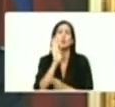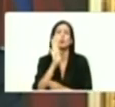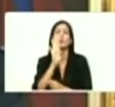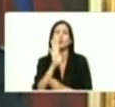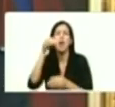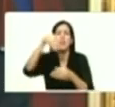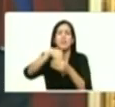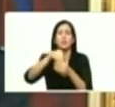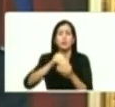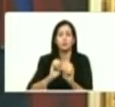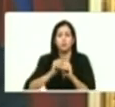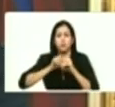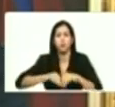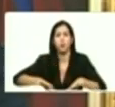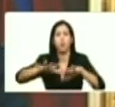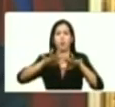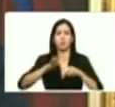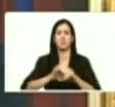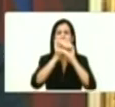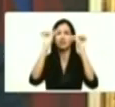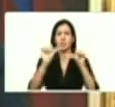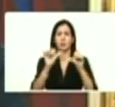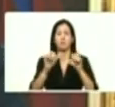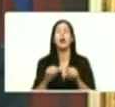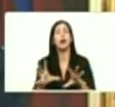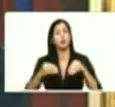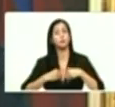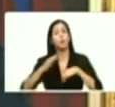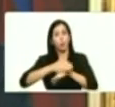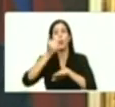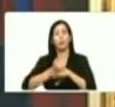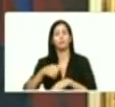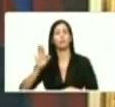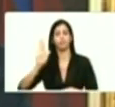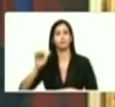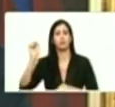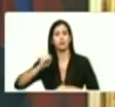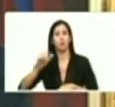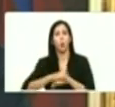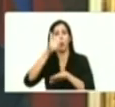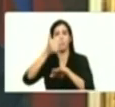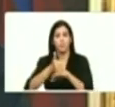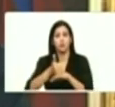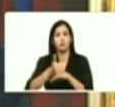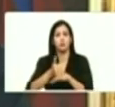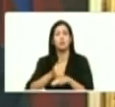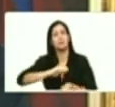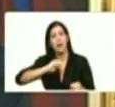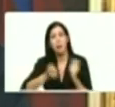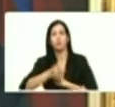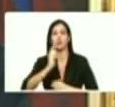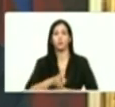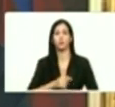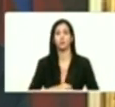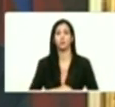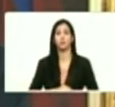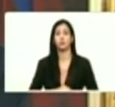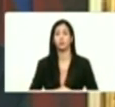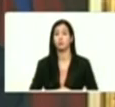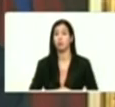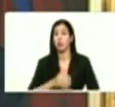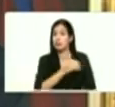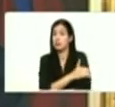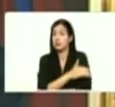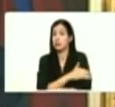corrupción es nuestra responsabilidad asumamos nuestras culpas y rectifiquemos si los capitalistas parasitarios no la quieren